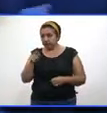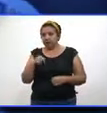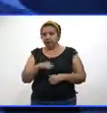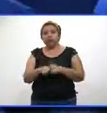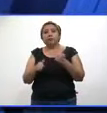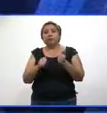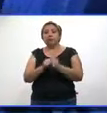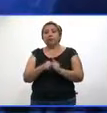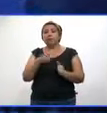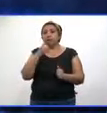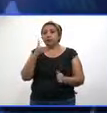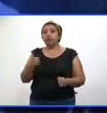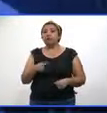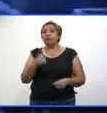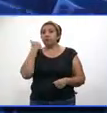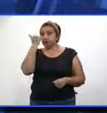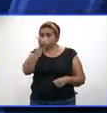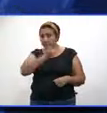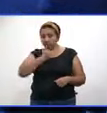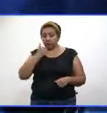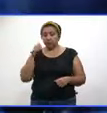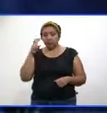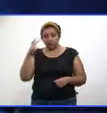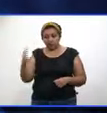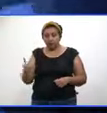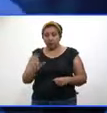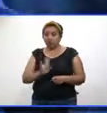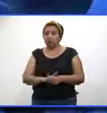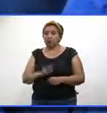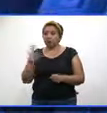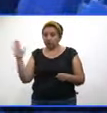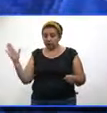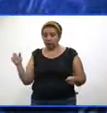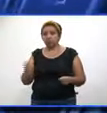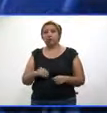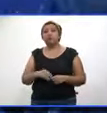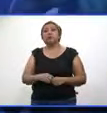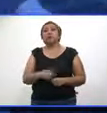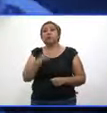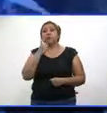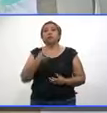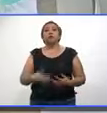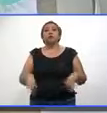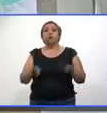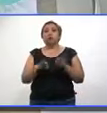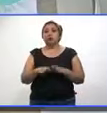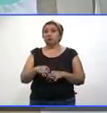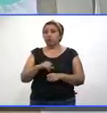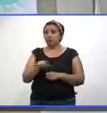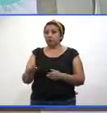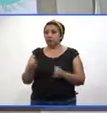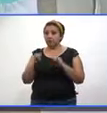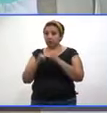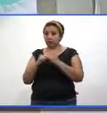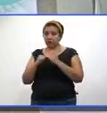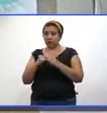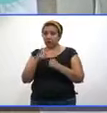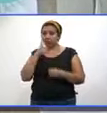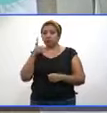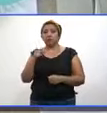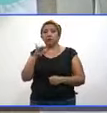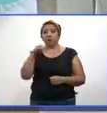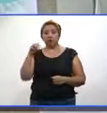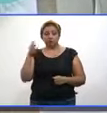través del error, el alumno va a generar un aprendizaje mucho más reflexivo y más significativo. El Centro del Instituto Mexicano del Seguro